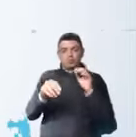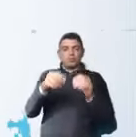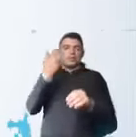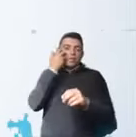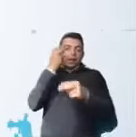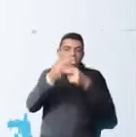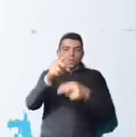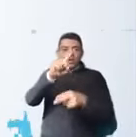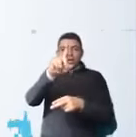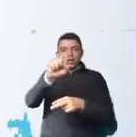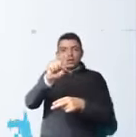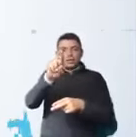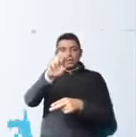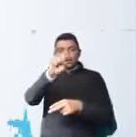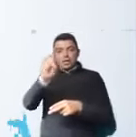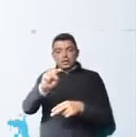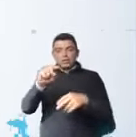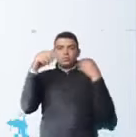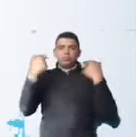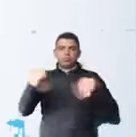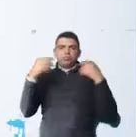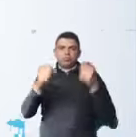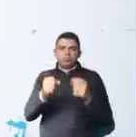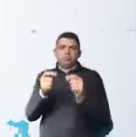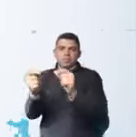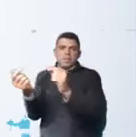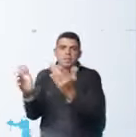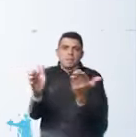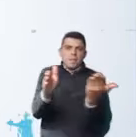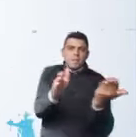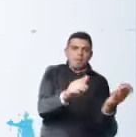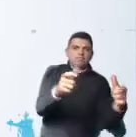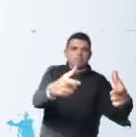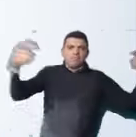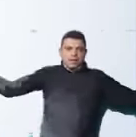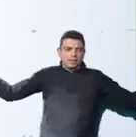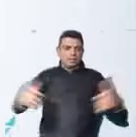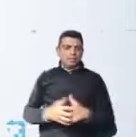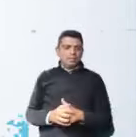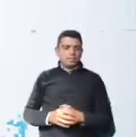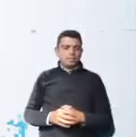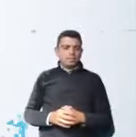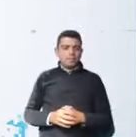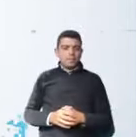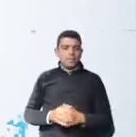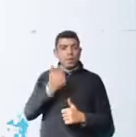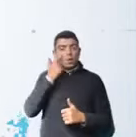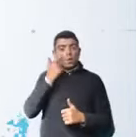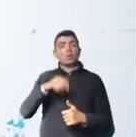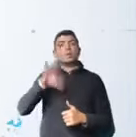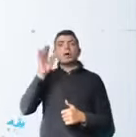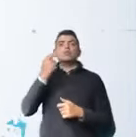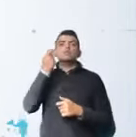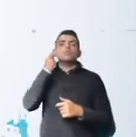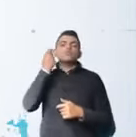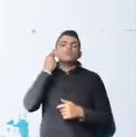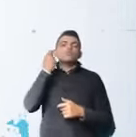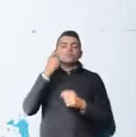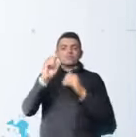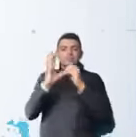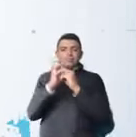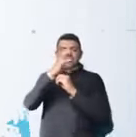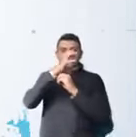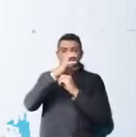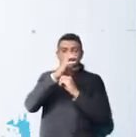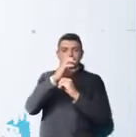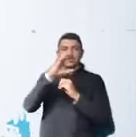tuvo muchísimas muertes. Ahora, el más cercano, el más reciente antes del COVID-19, era